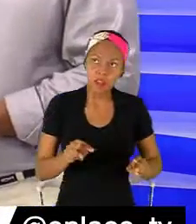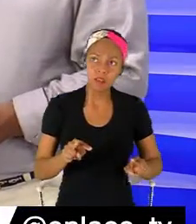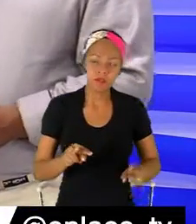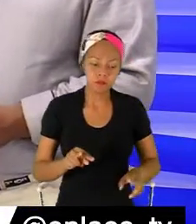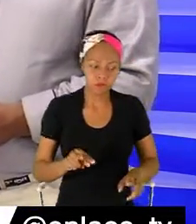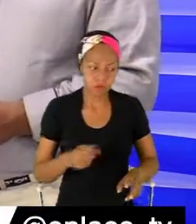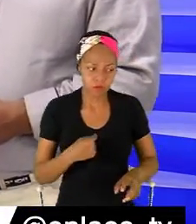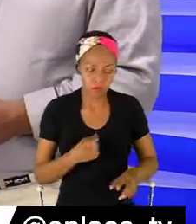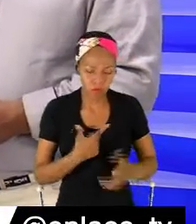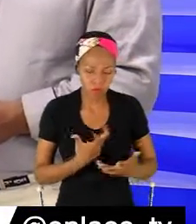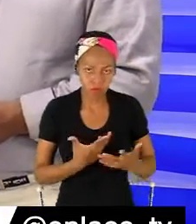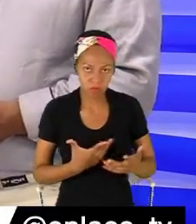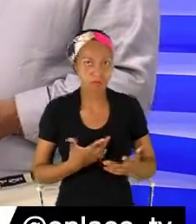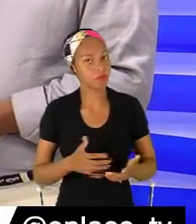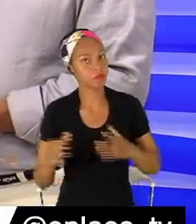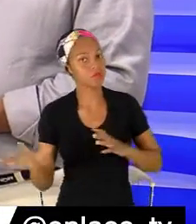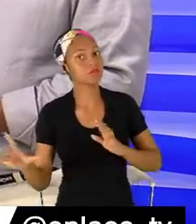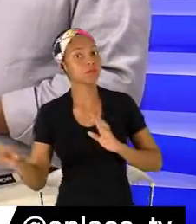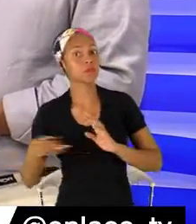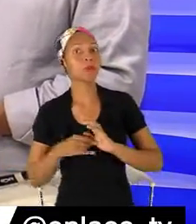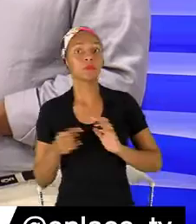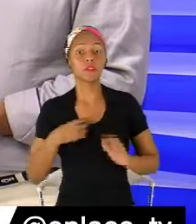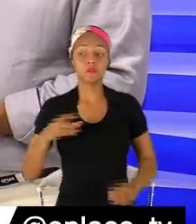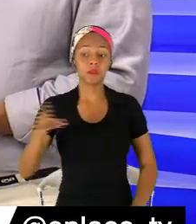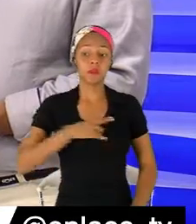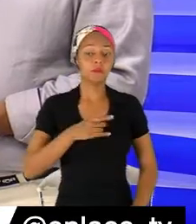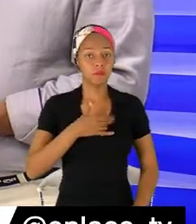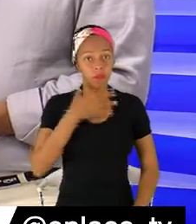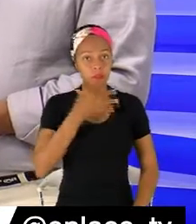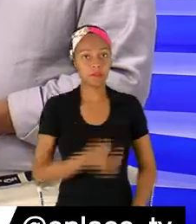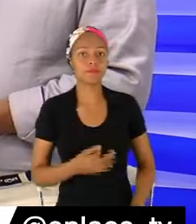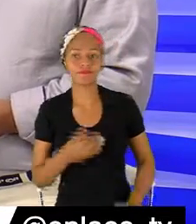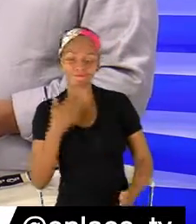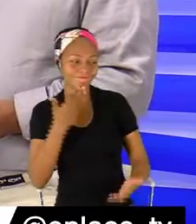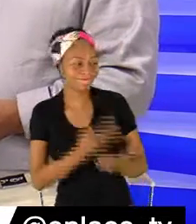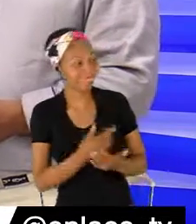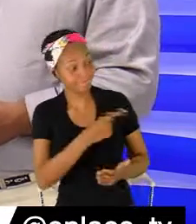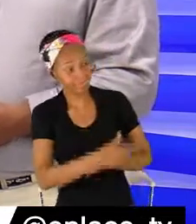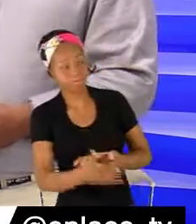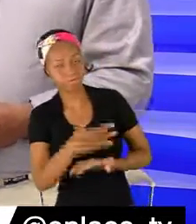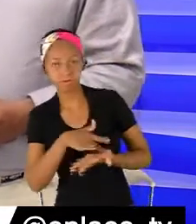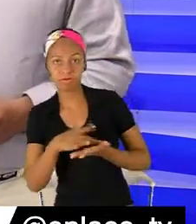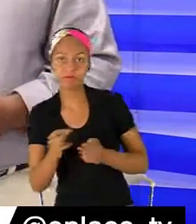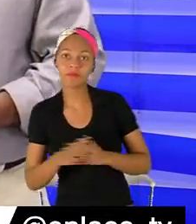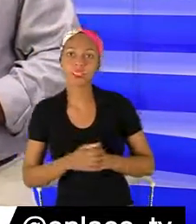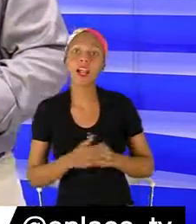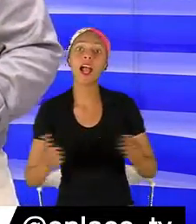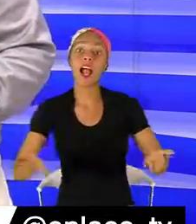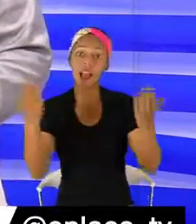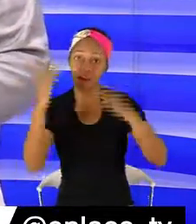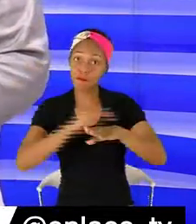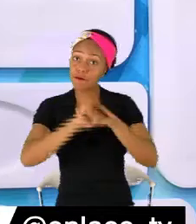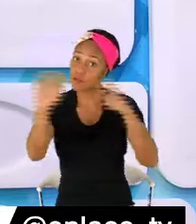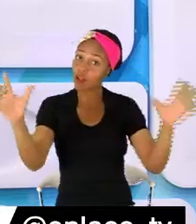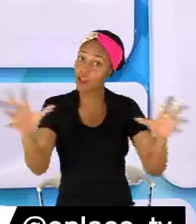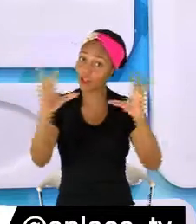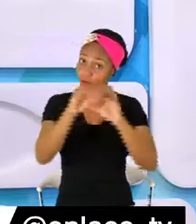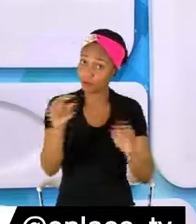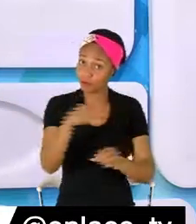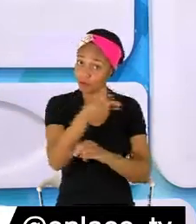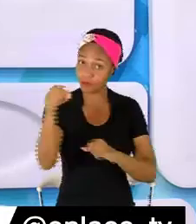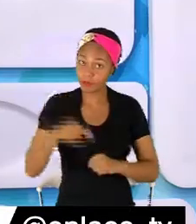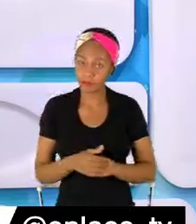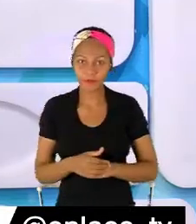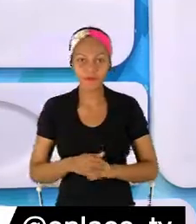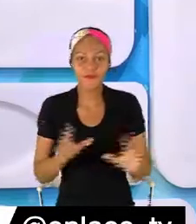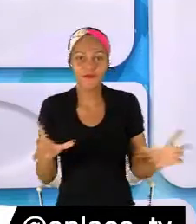por haber compartido esta información en el set de Cultura y Entretenimiento. La invitación ya usted la hizo, así que queda extendida para todos.